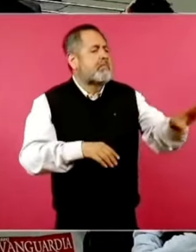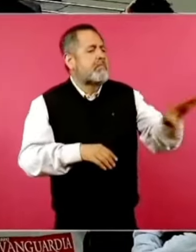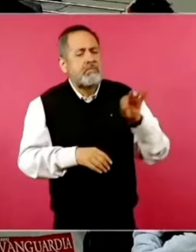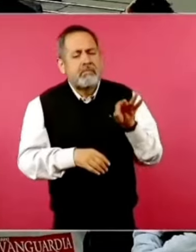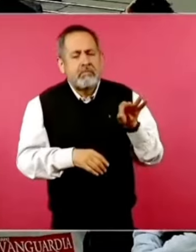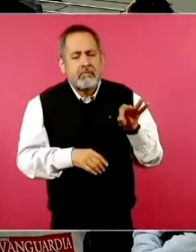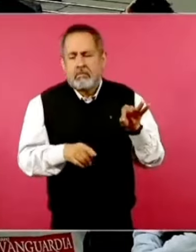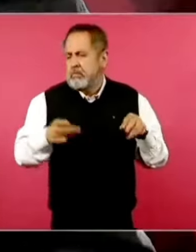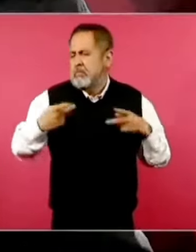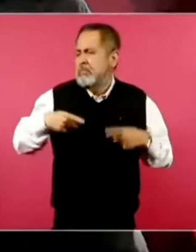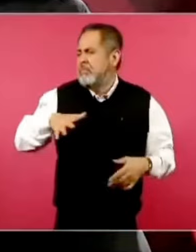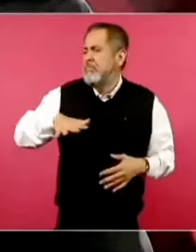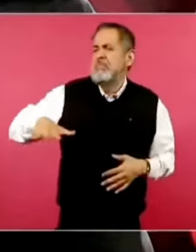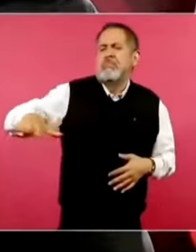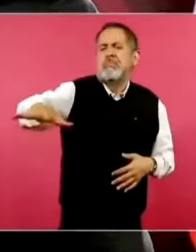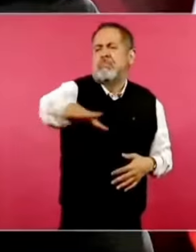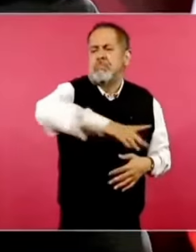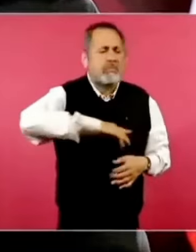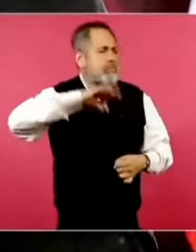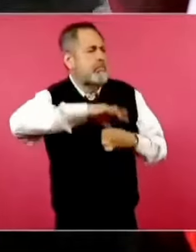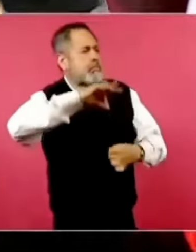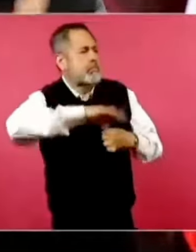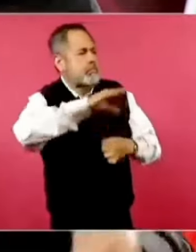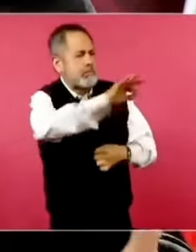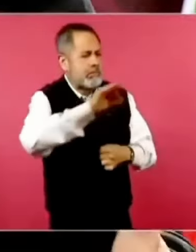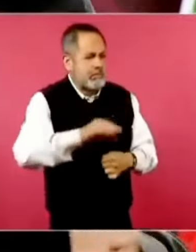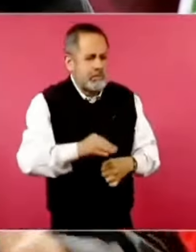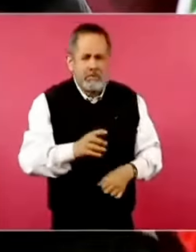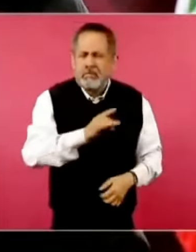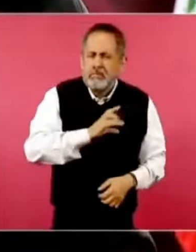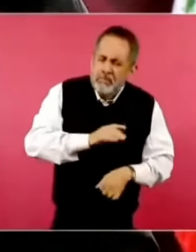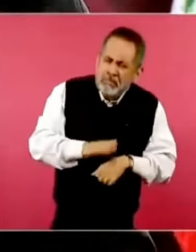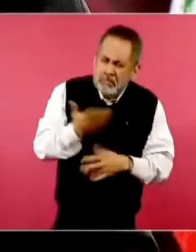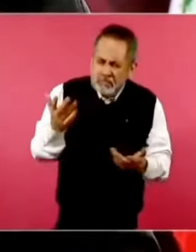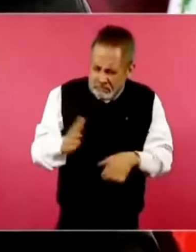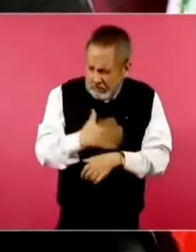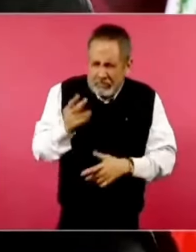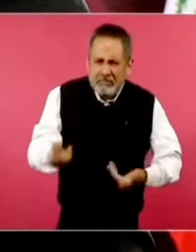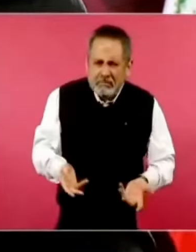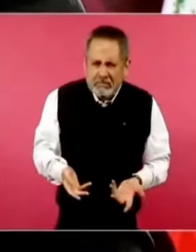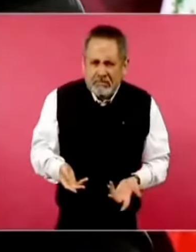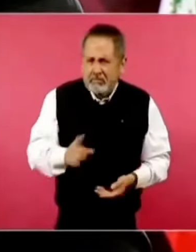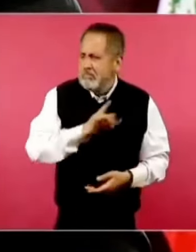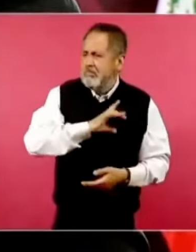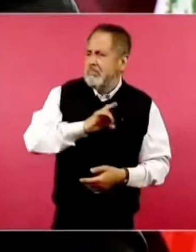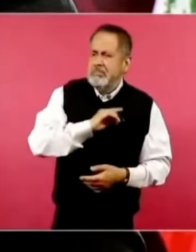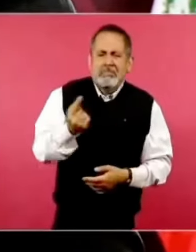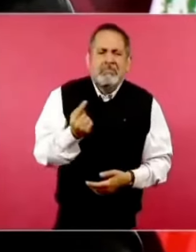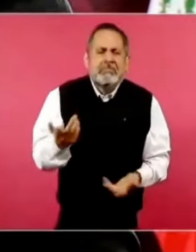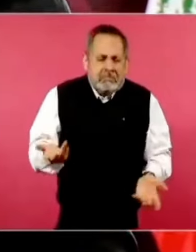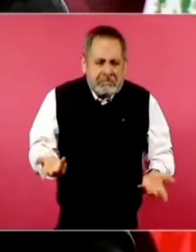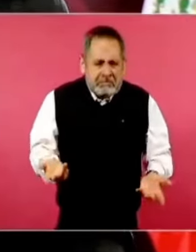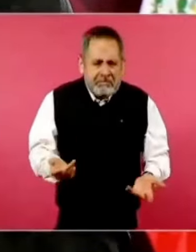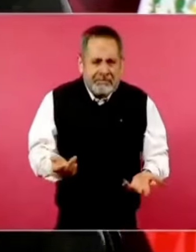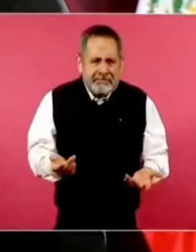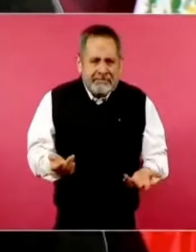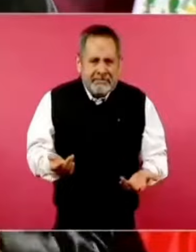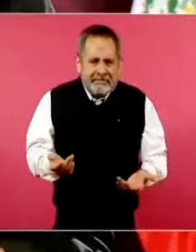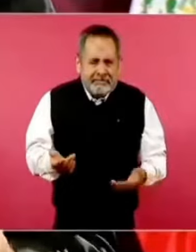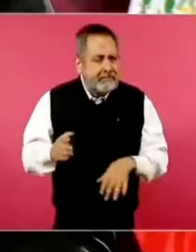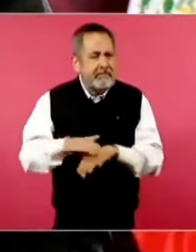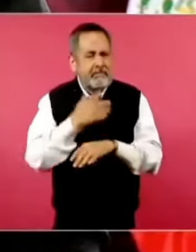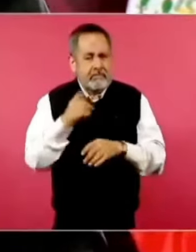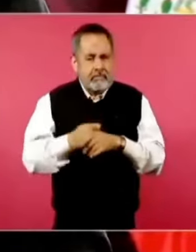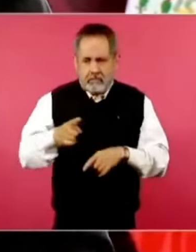es todo. ¿Por qué le tienen miedo al pueblo? ¿Por qué le tienen miedo a